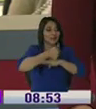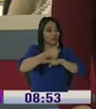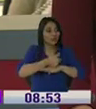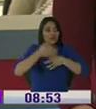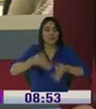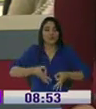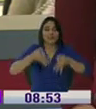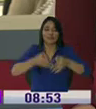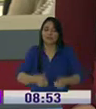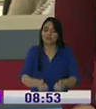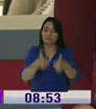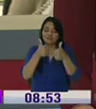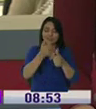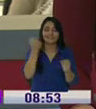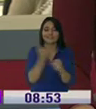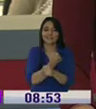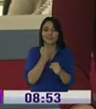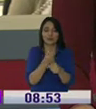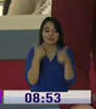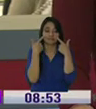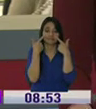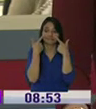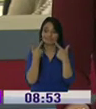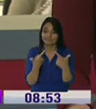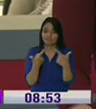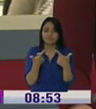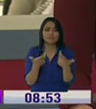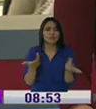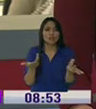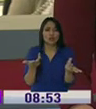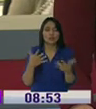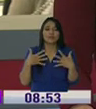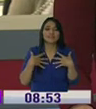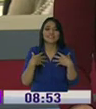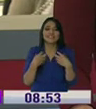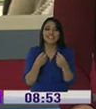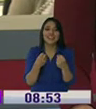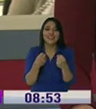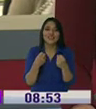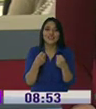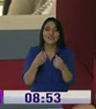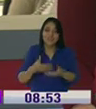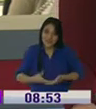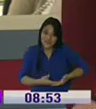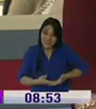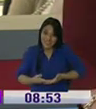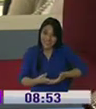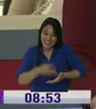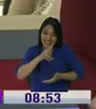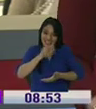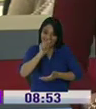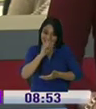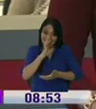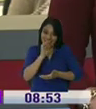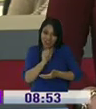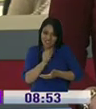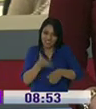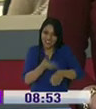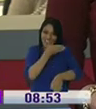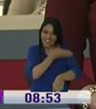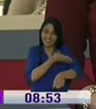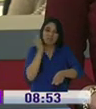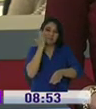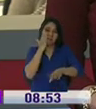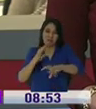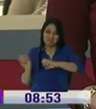el trabajo realizado y verificaron también el estado de salud del pequeñito Juan Carlos. ¿Se acuerdan ustedes? Este es el menor que fue abandonado en el sector